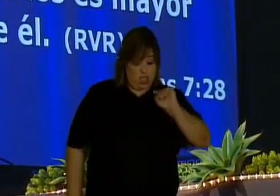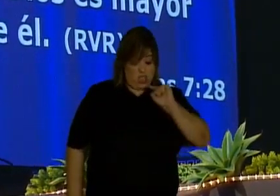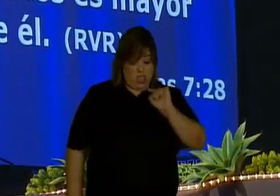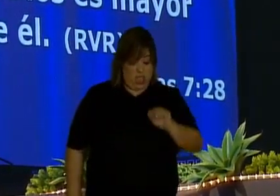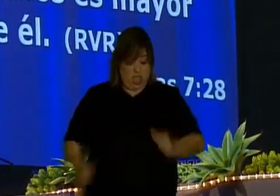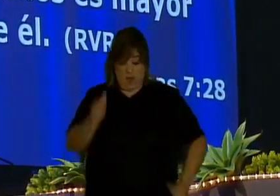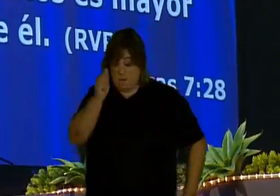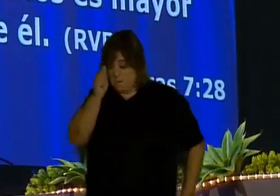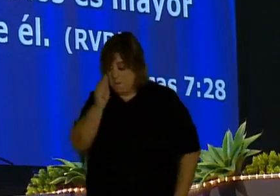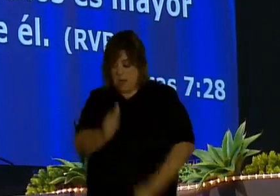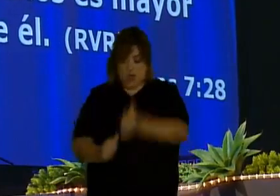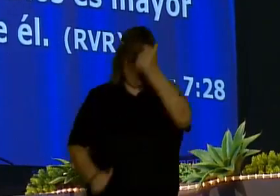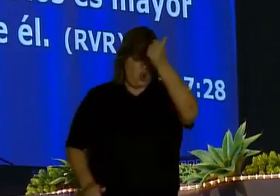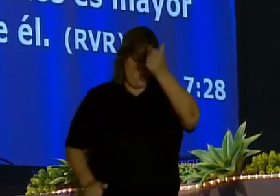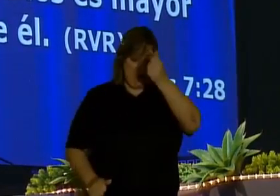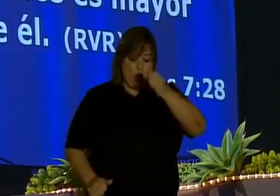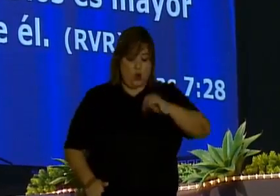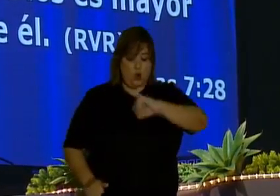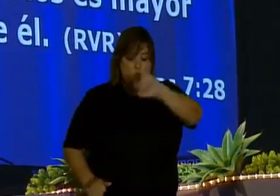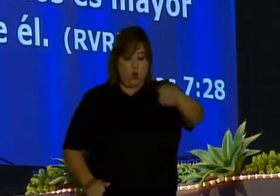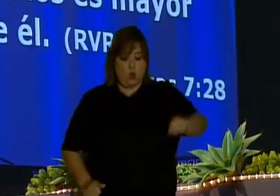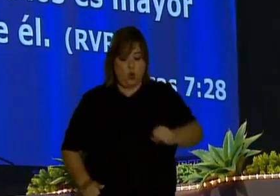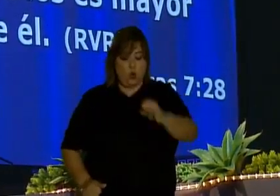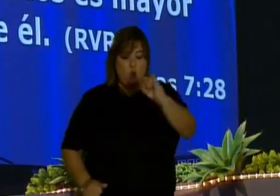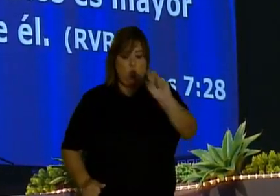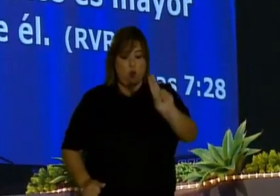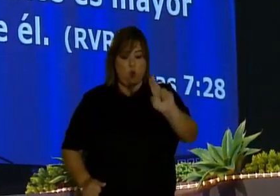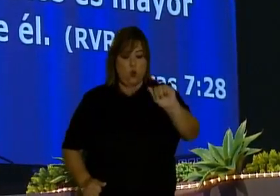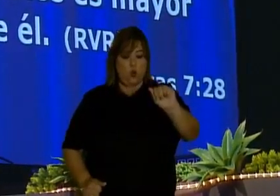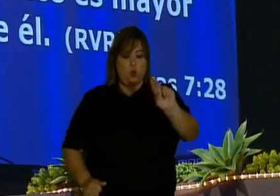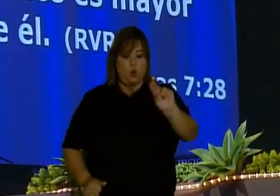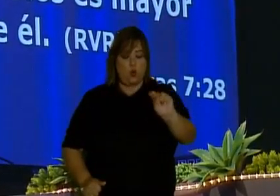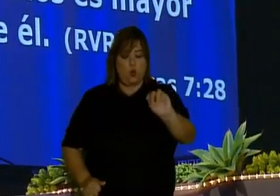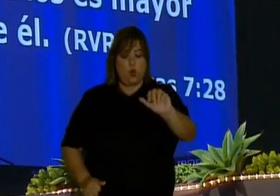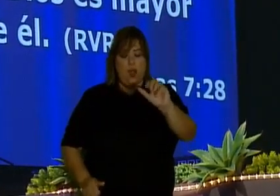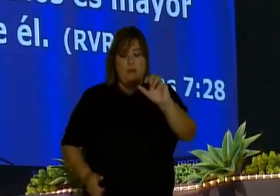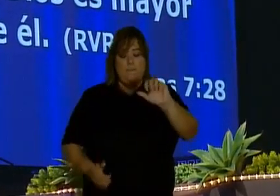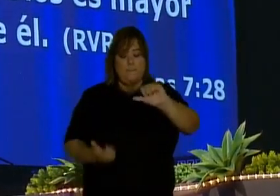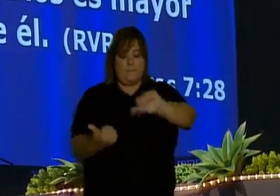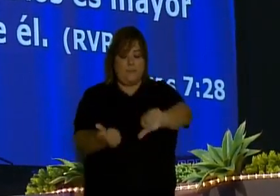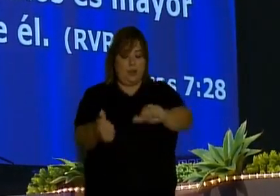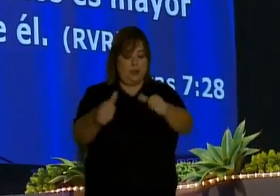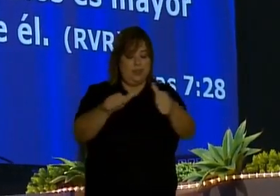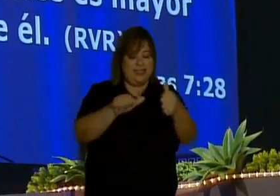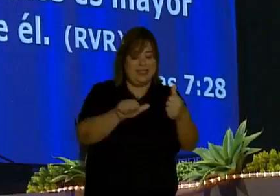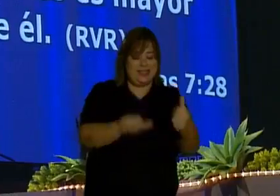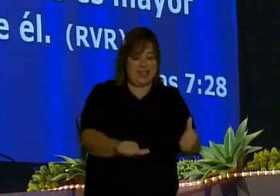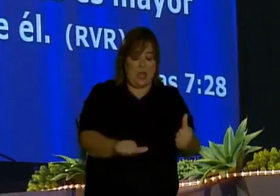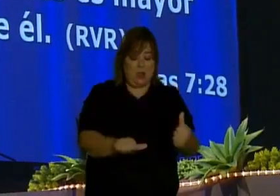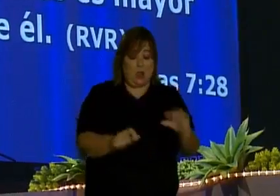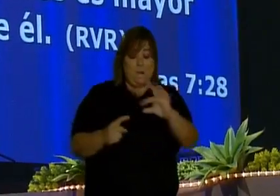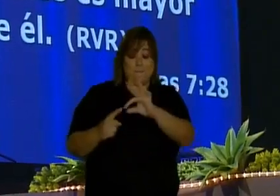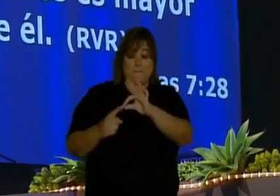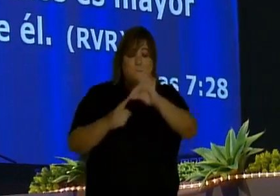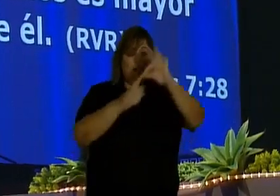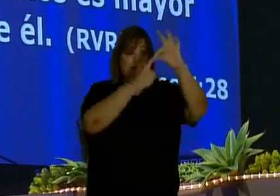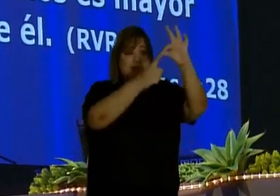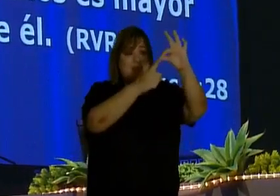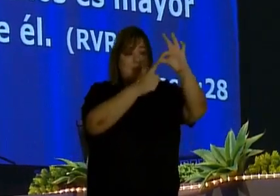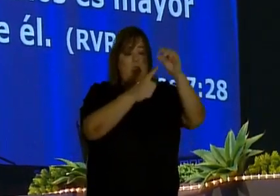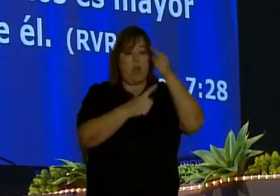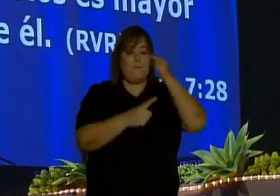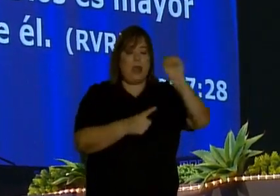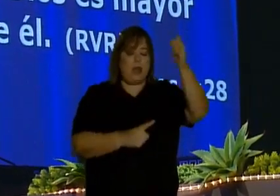Bautista. ¿Qué hizo? Quitó toda duda. Puso su testimonio en